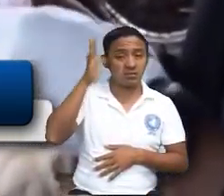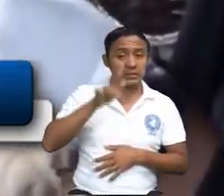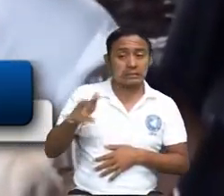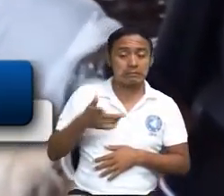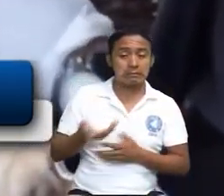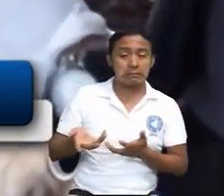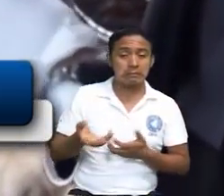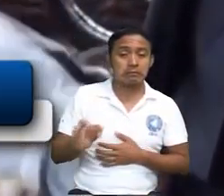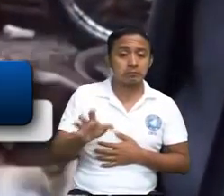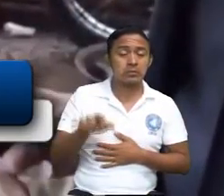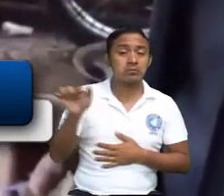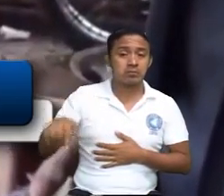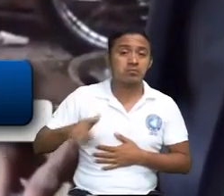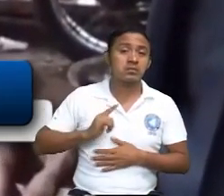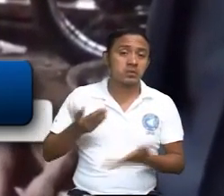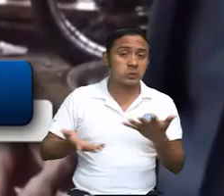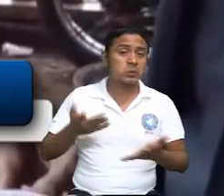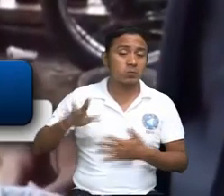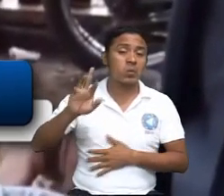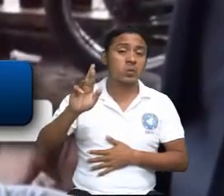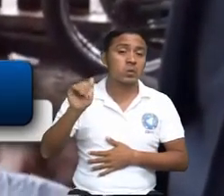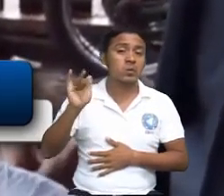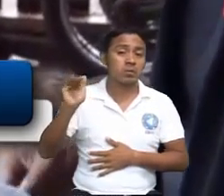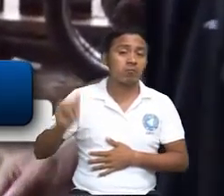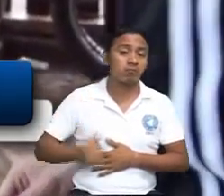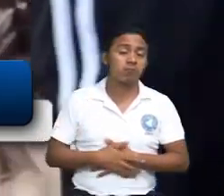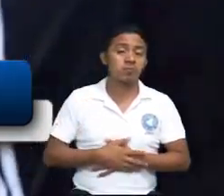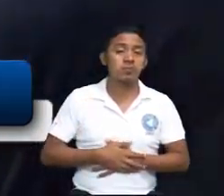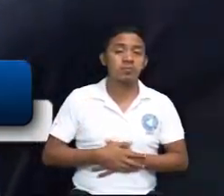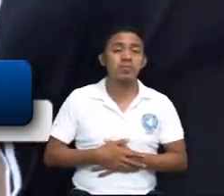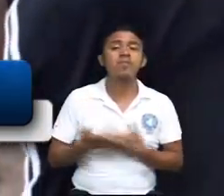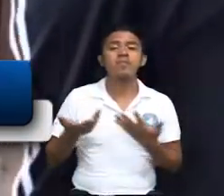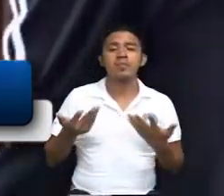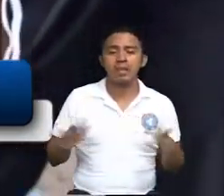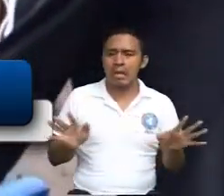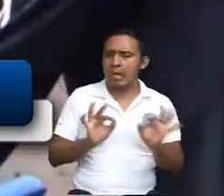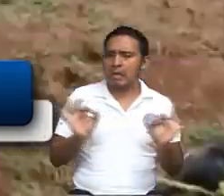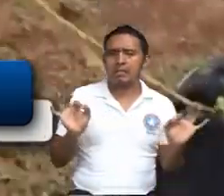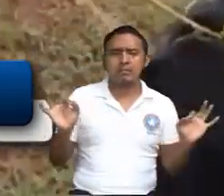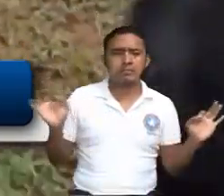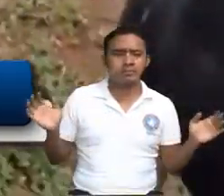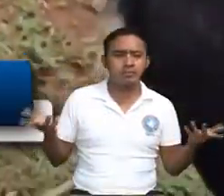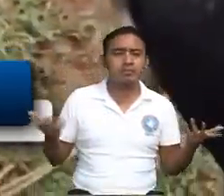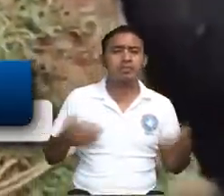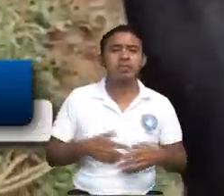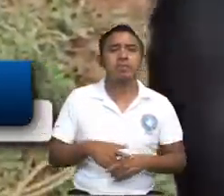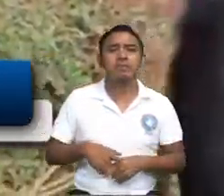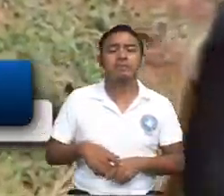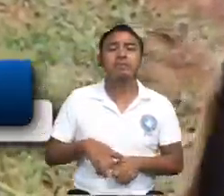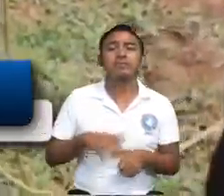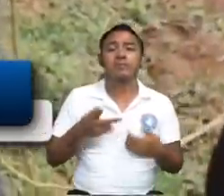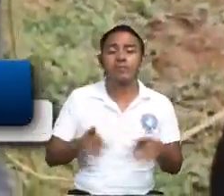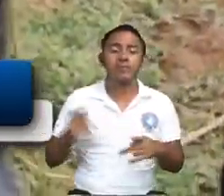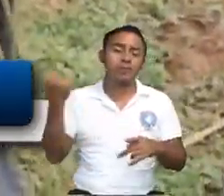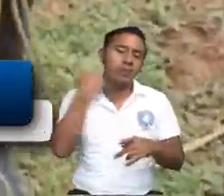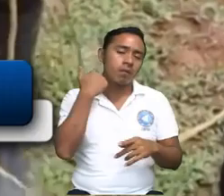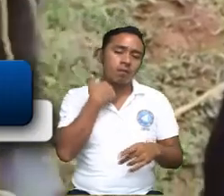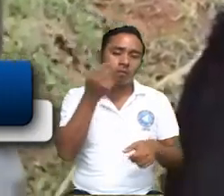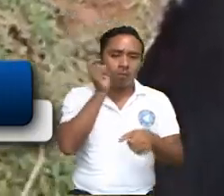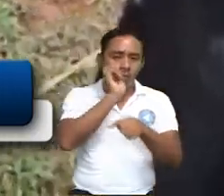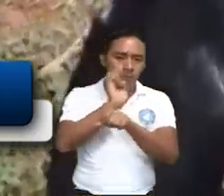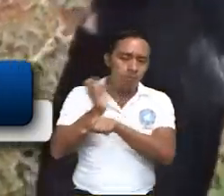este animalito puede ser sospechoso de rabia. No hemos tenido esos casos, ¿verdad? Pero nosotros lo que hacemos en la